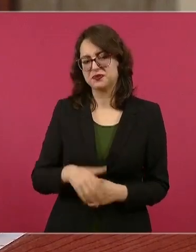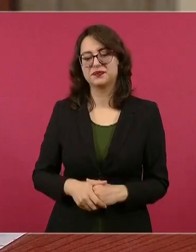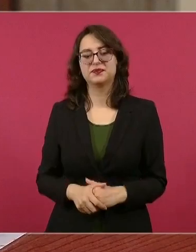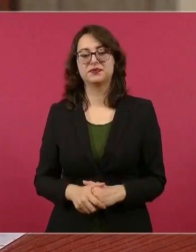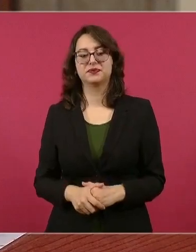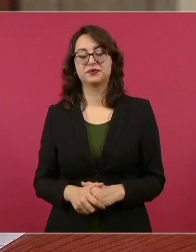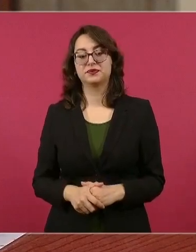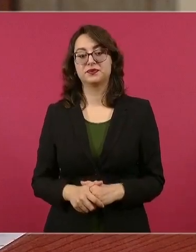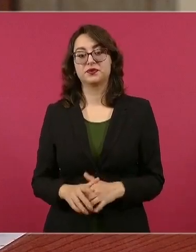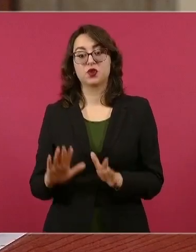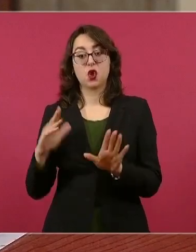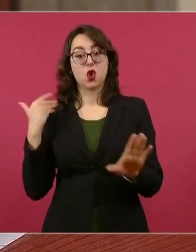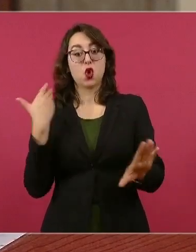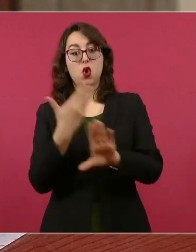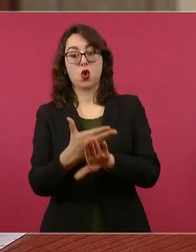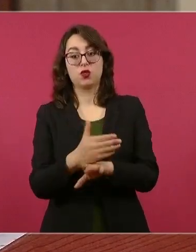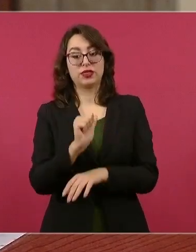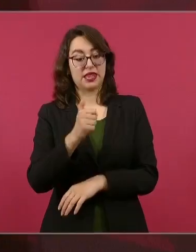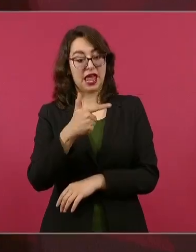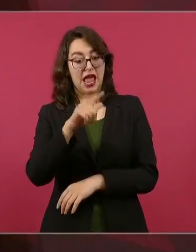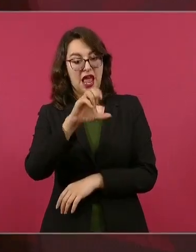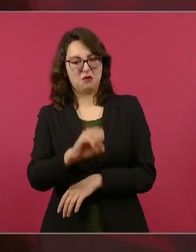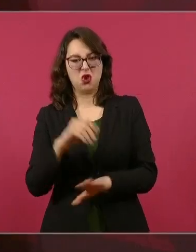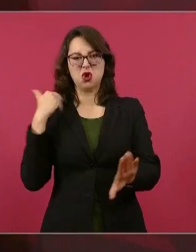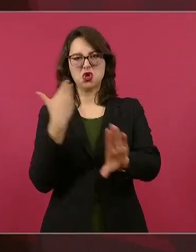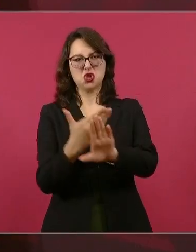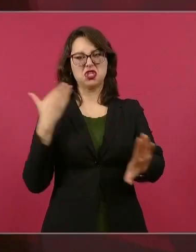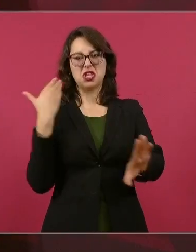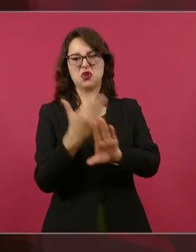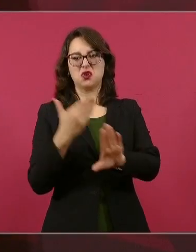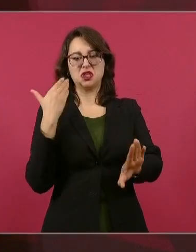Ser anti-AMLO no basta.